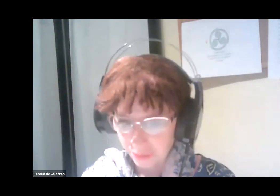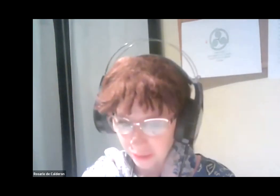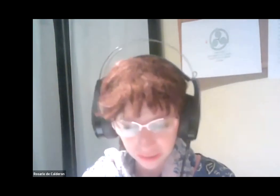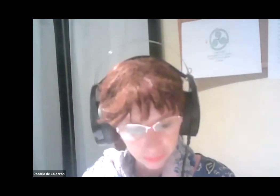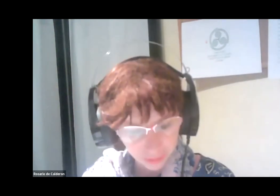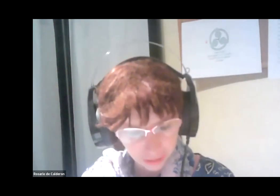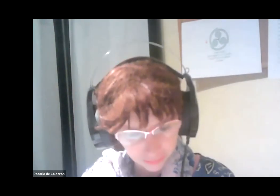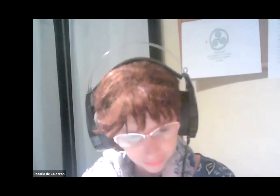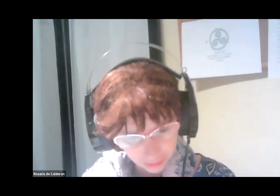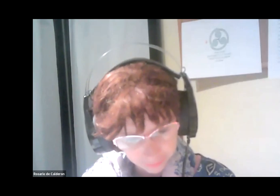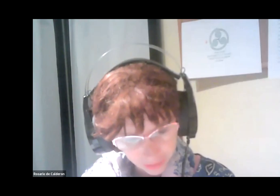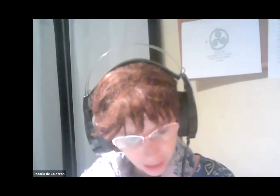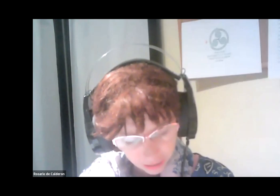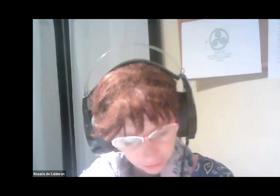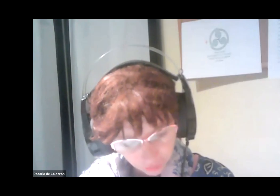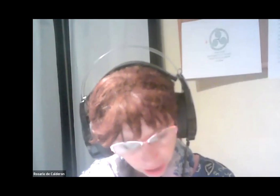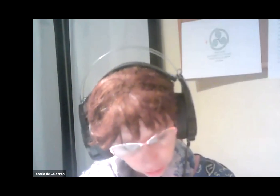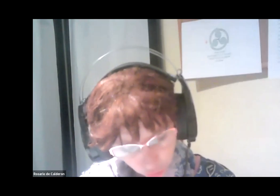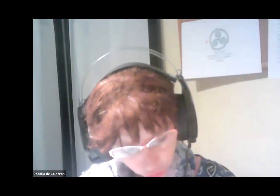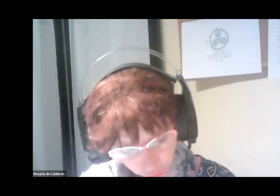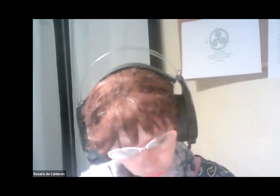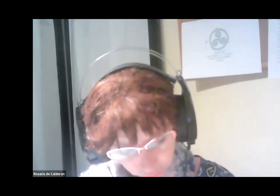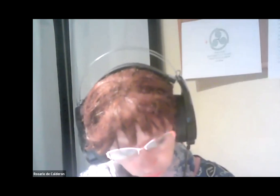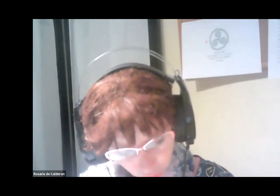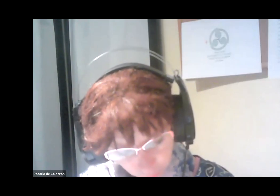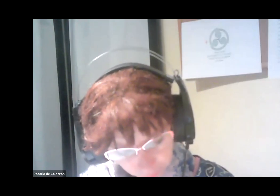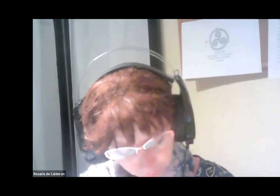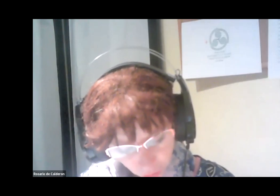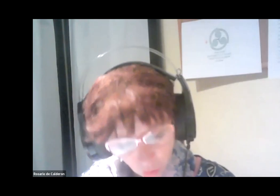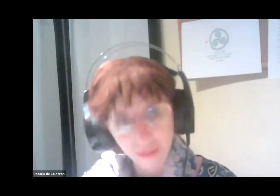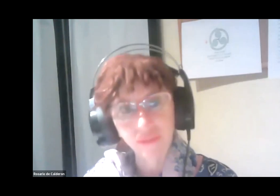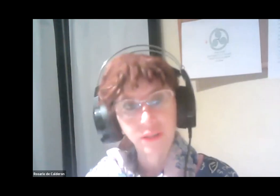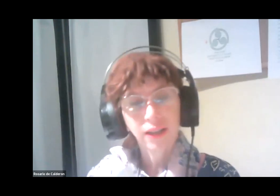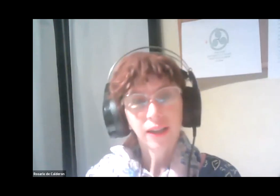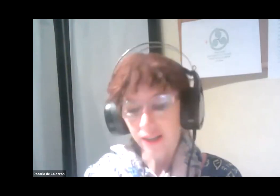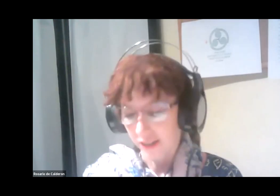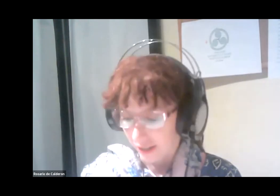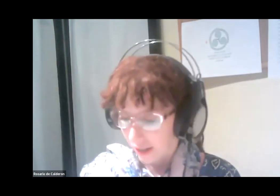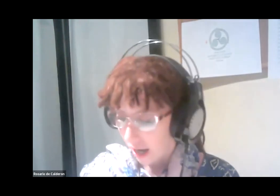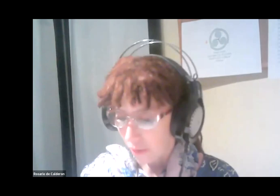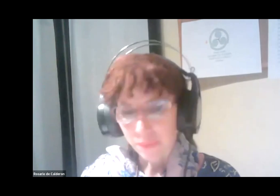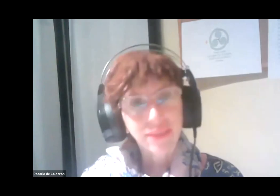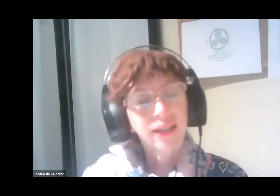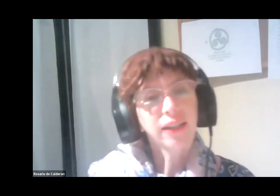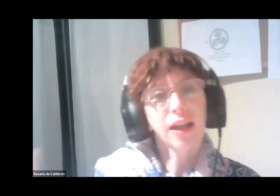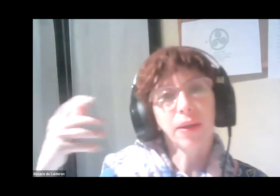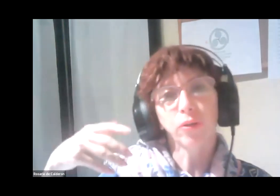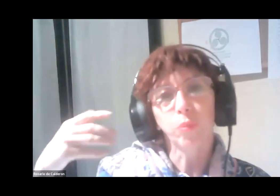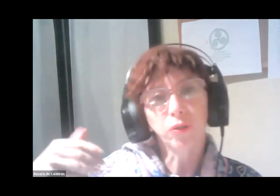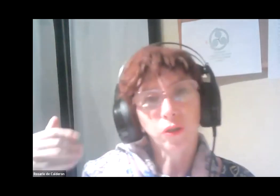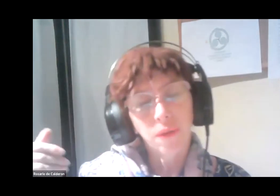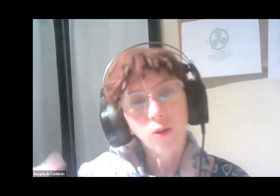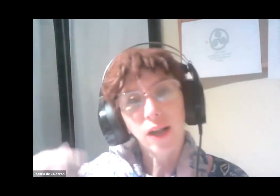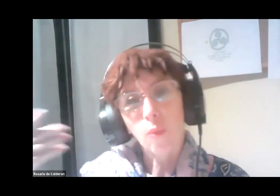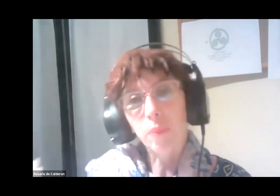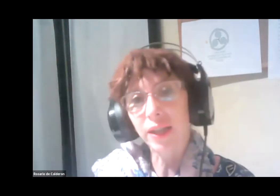es decir medida que está que fue antonio con juan hablaban de que dejaban su